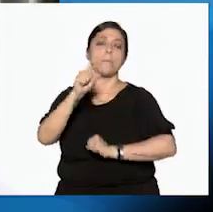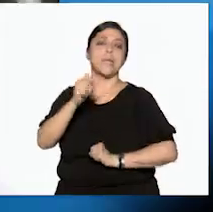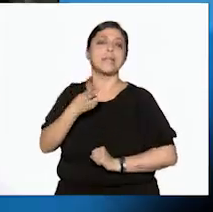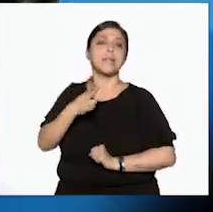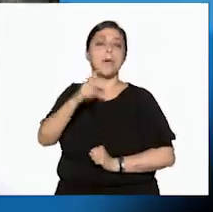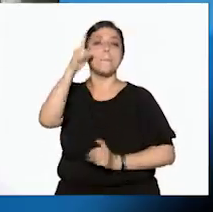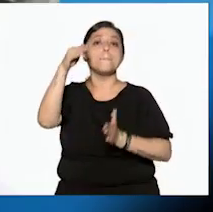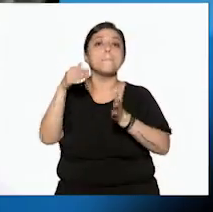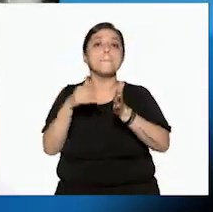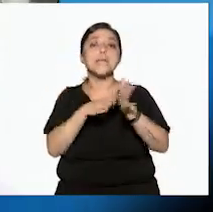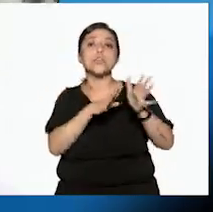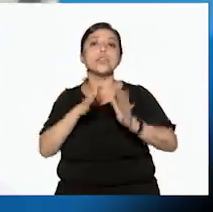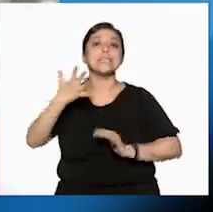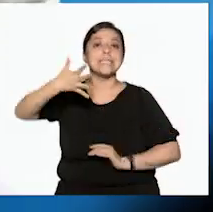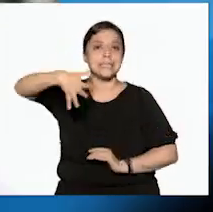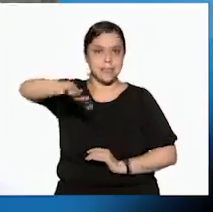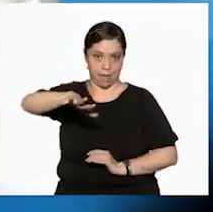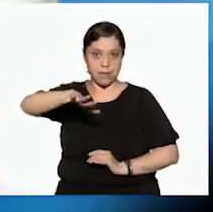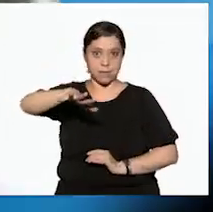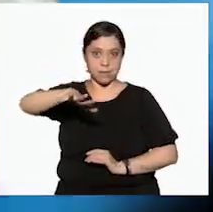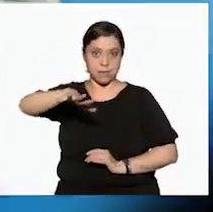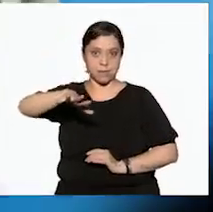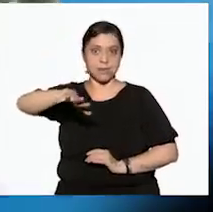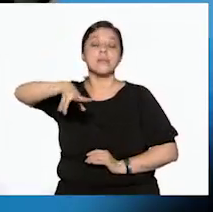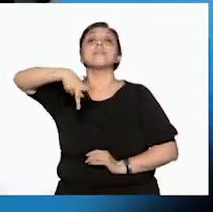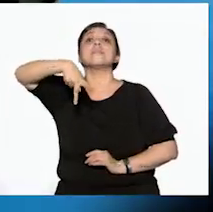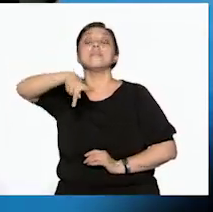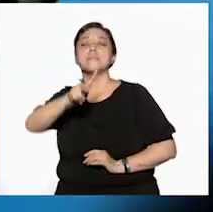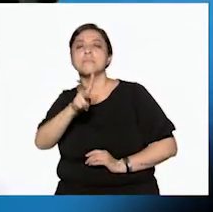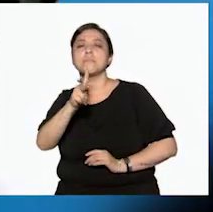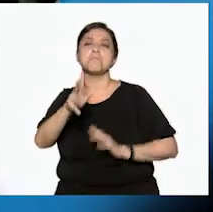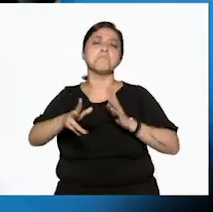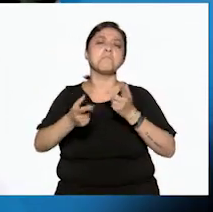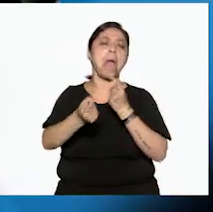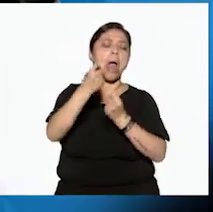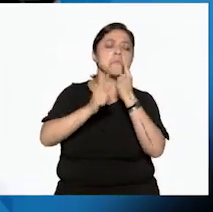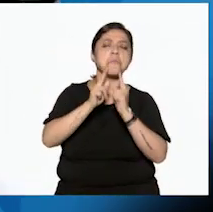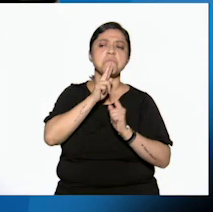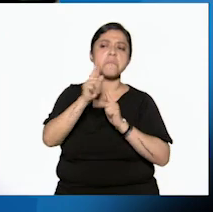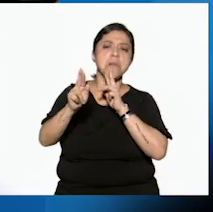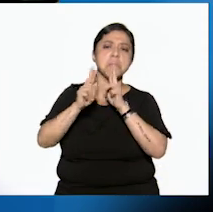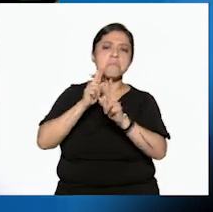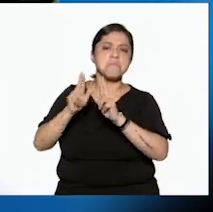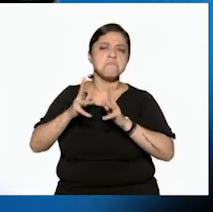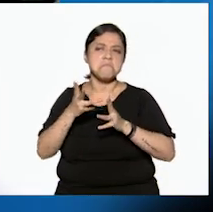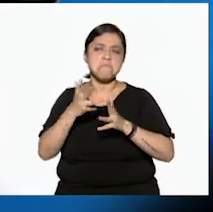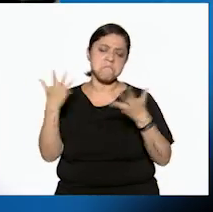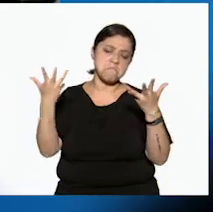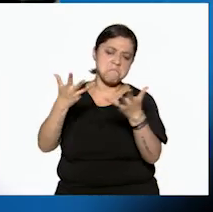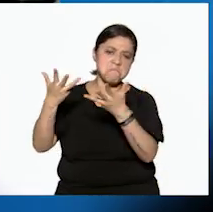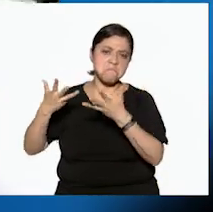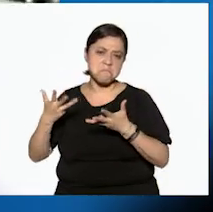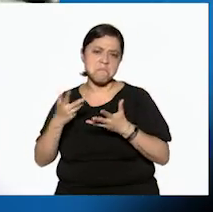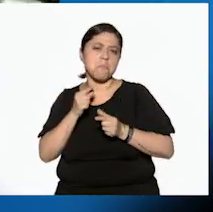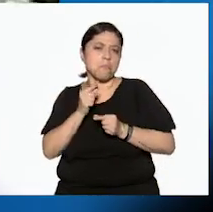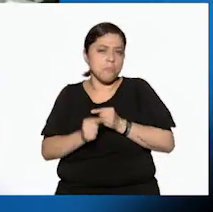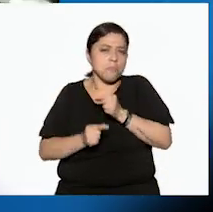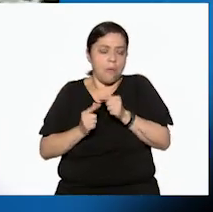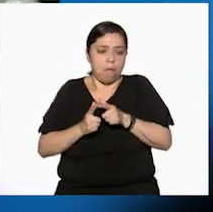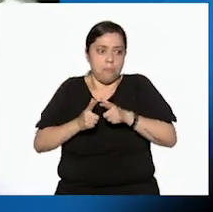de 1910, sin obtener más que una tibia respuesta. Poco a poco, la revuelta fue